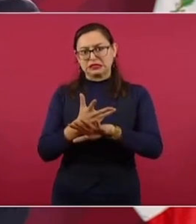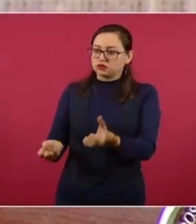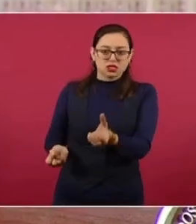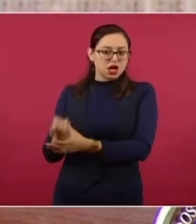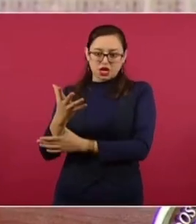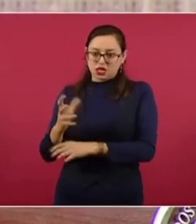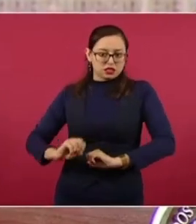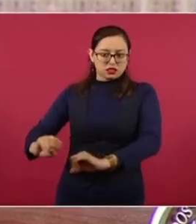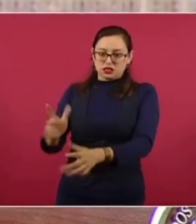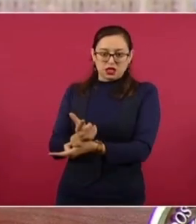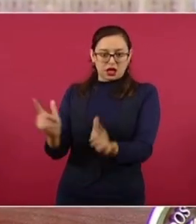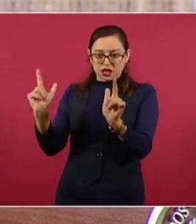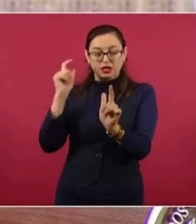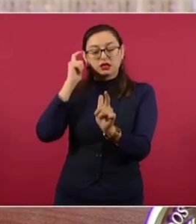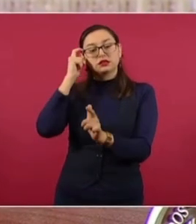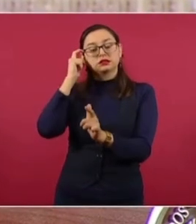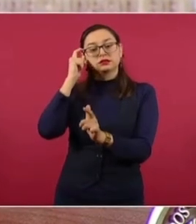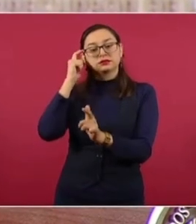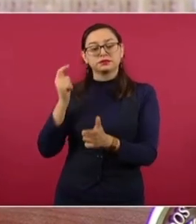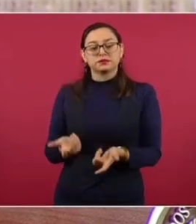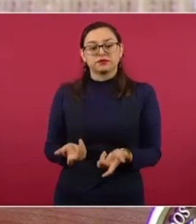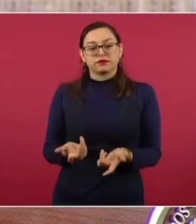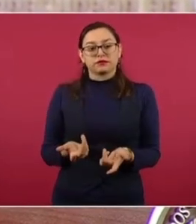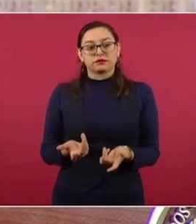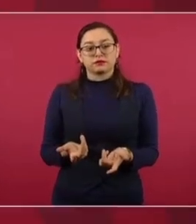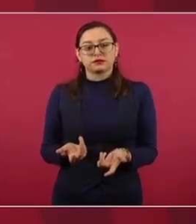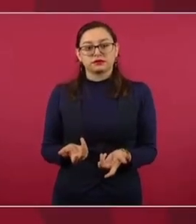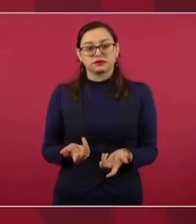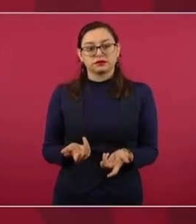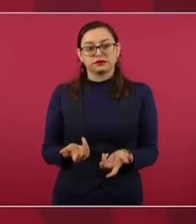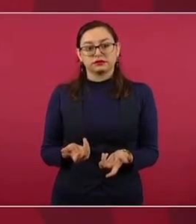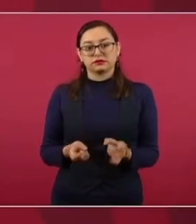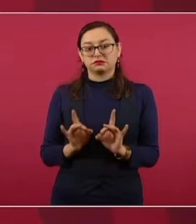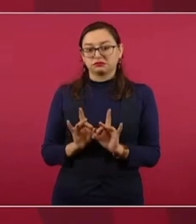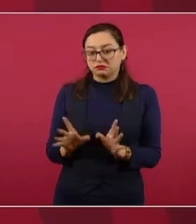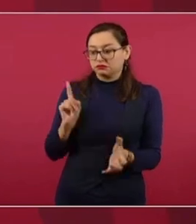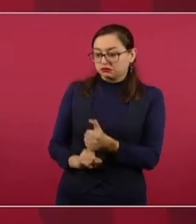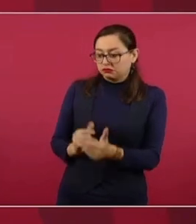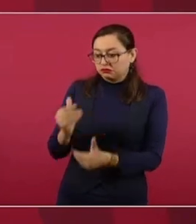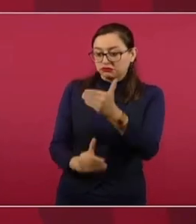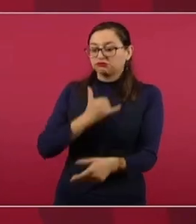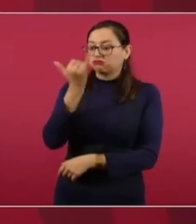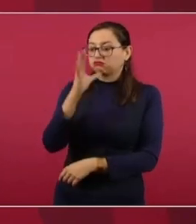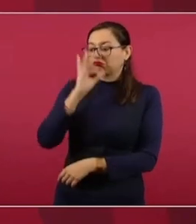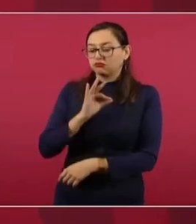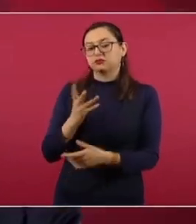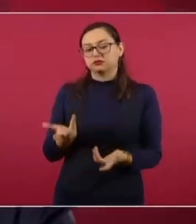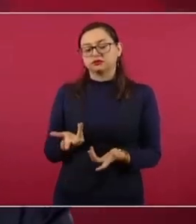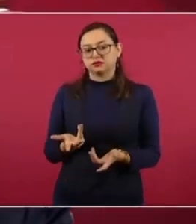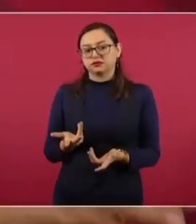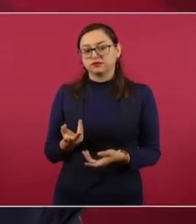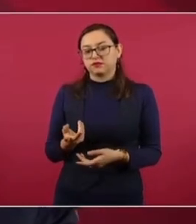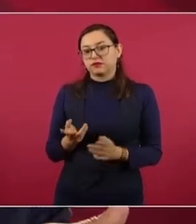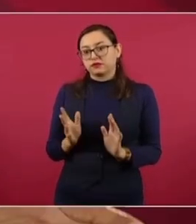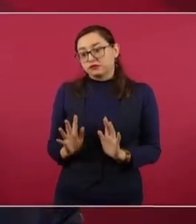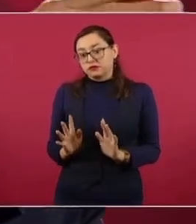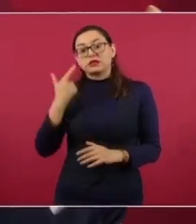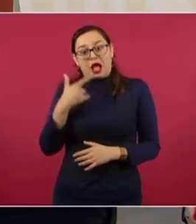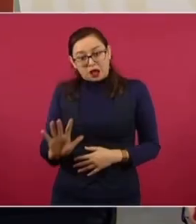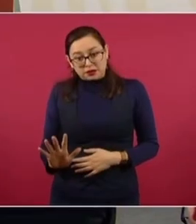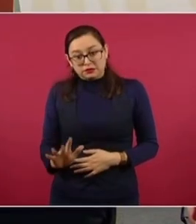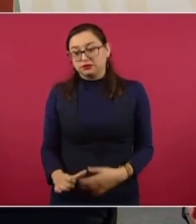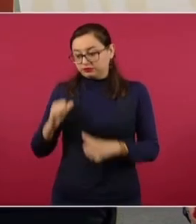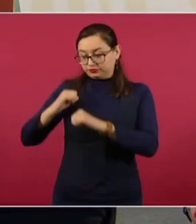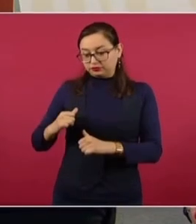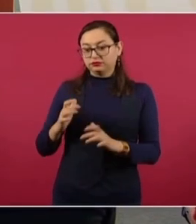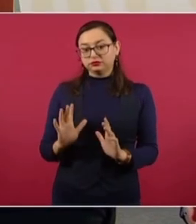libere, esgrimiendo de que hubo errores en el procedimiento. Entonces la autoridad va a decir o va a contestar